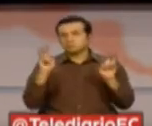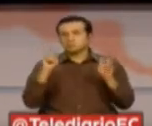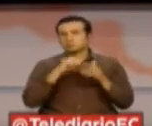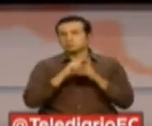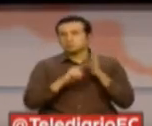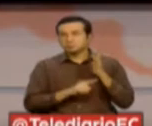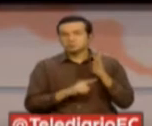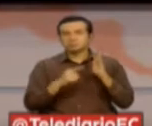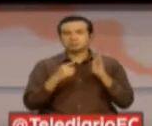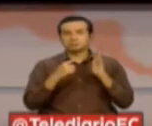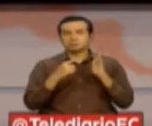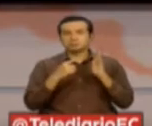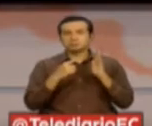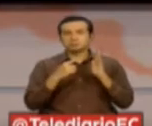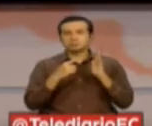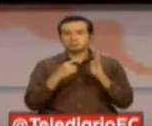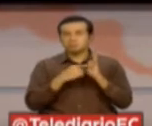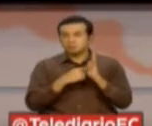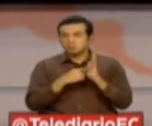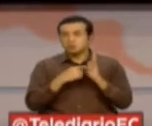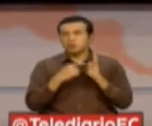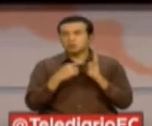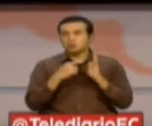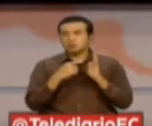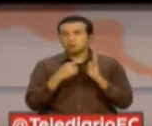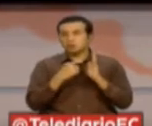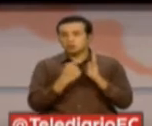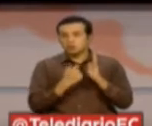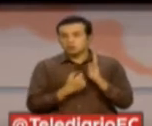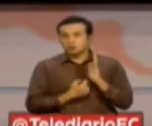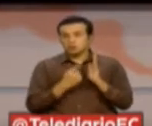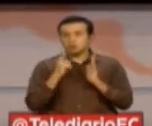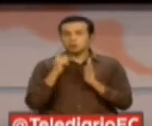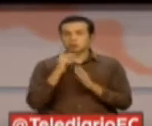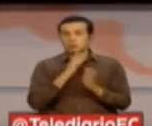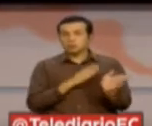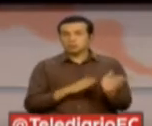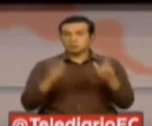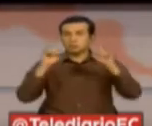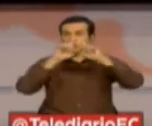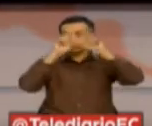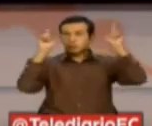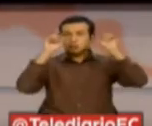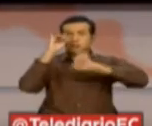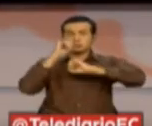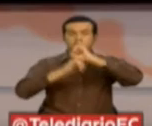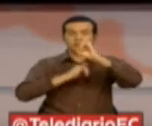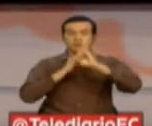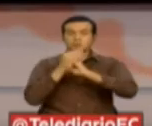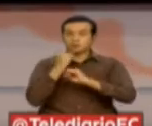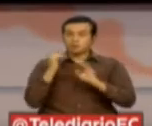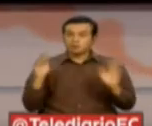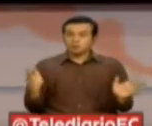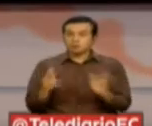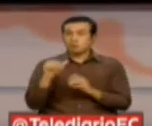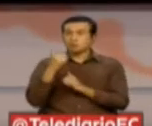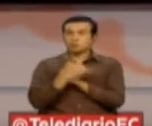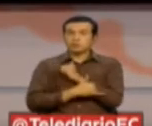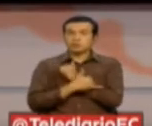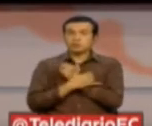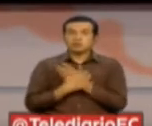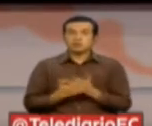eliminar desincentivos que es correcto pero en la práctica para el sector exportador la mejor herramienta para promover exportaciones